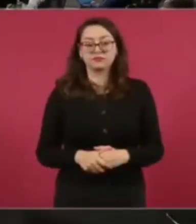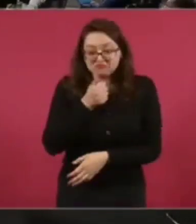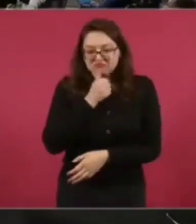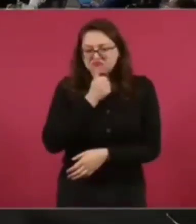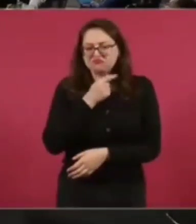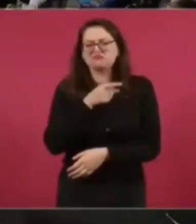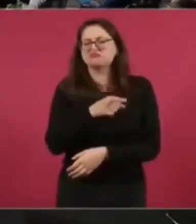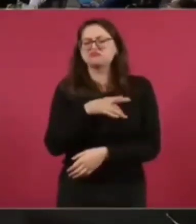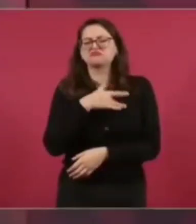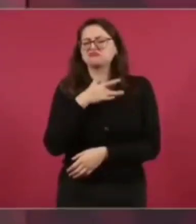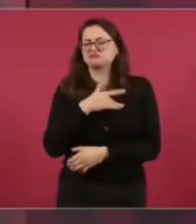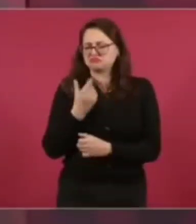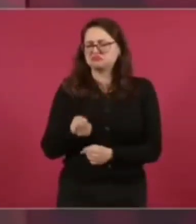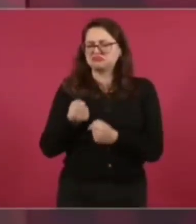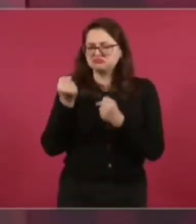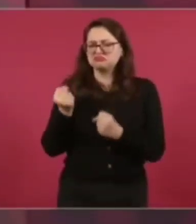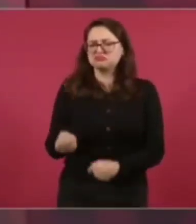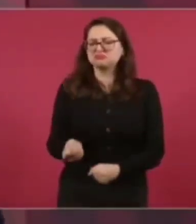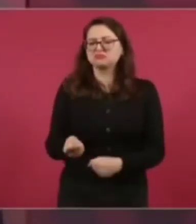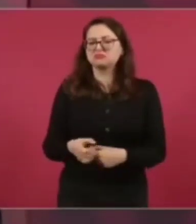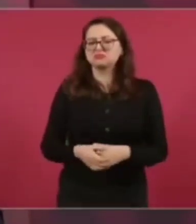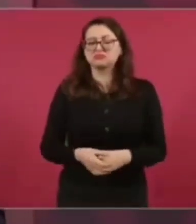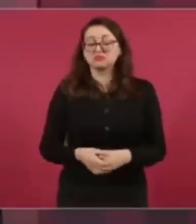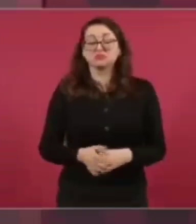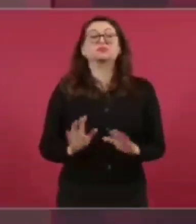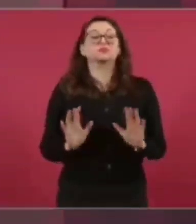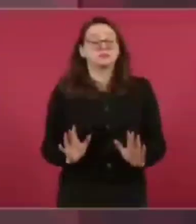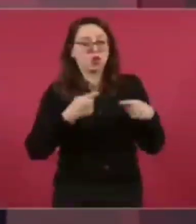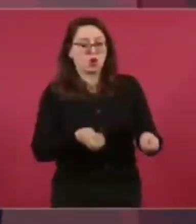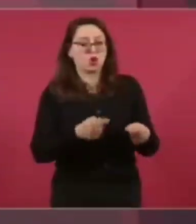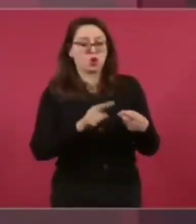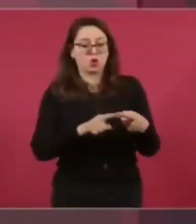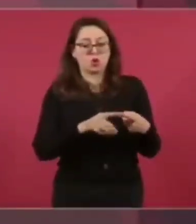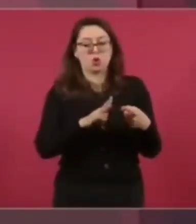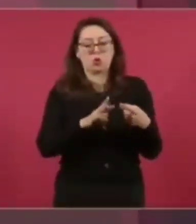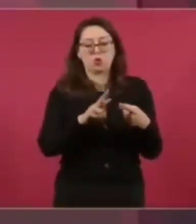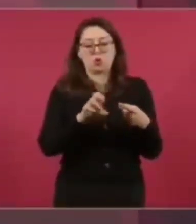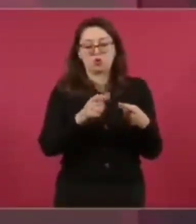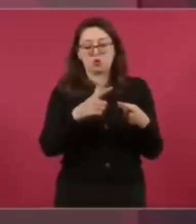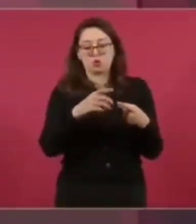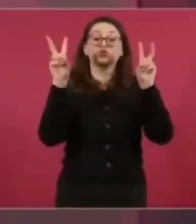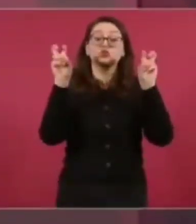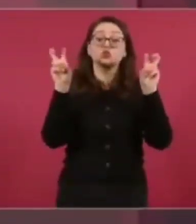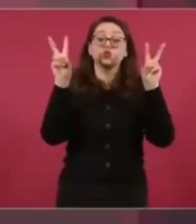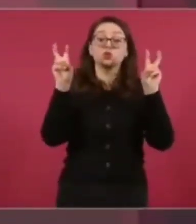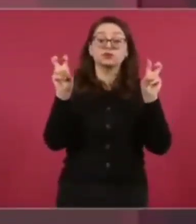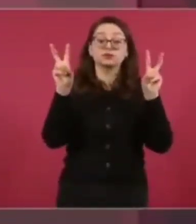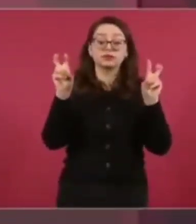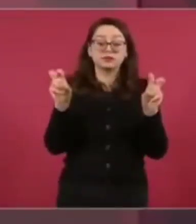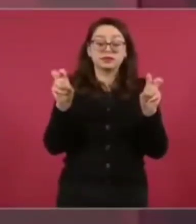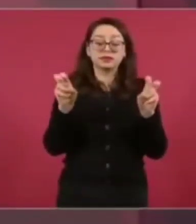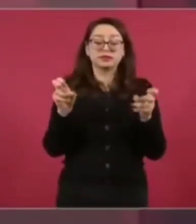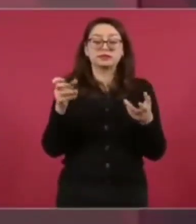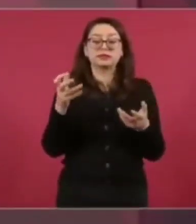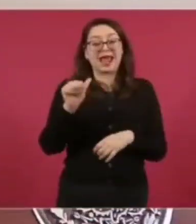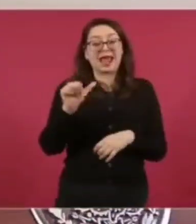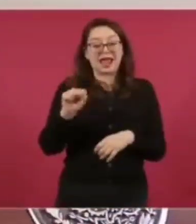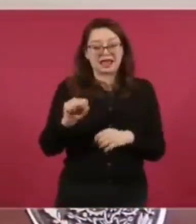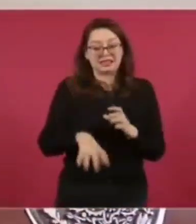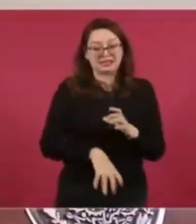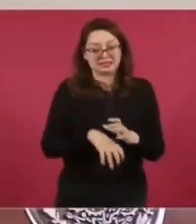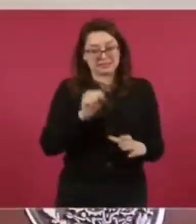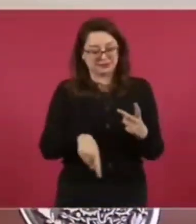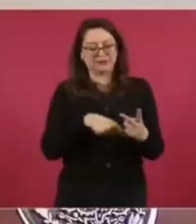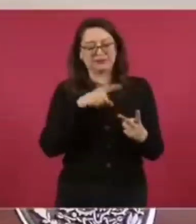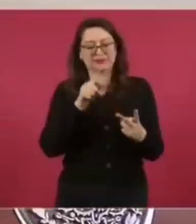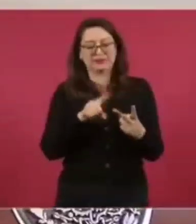firmaron. A Repsol le dieron lo de la cuenca de Burgos, bajo el supuesto de que iban a extraer más gas. Se